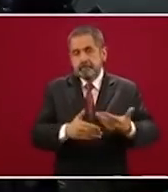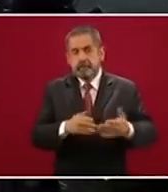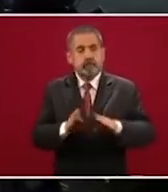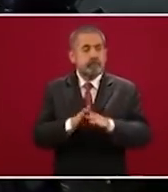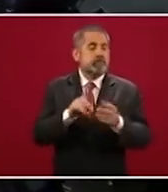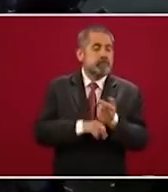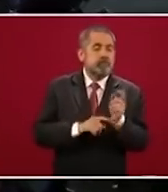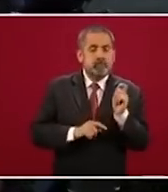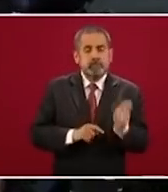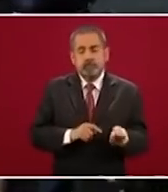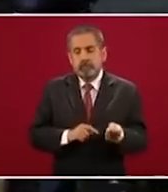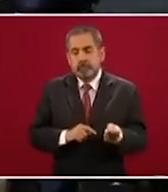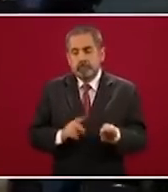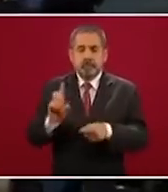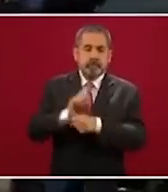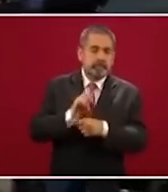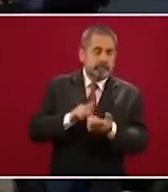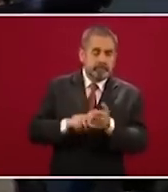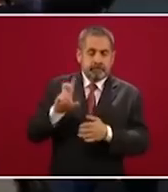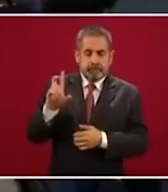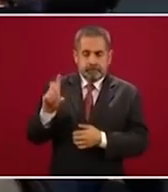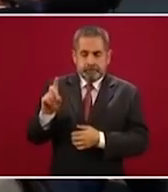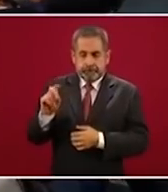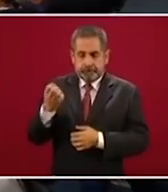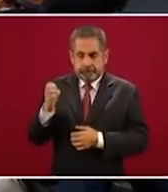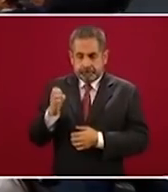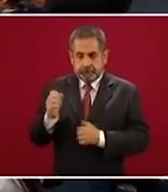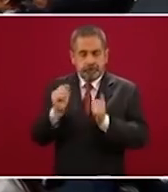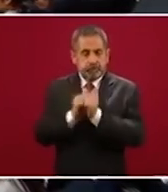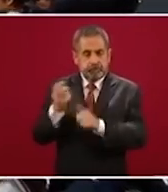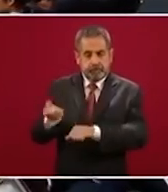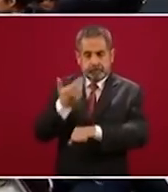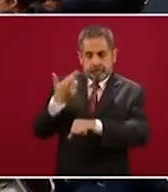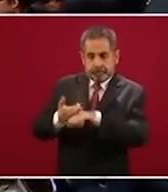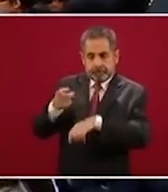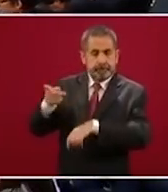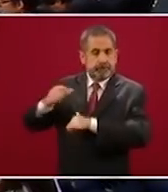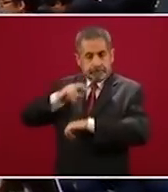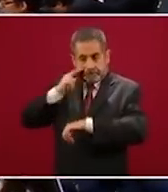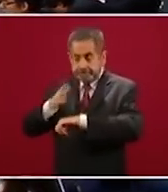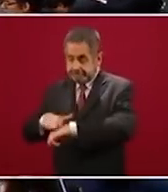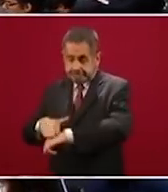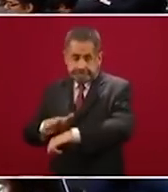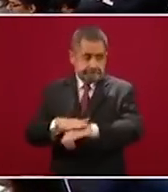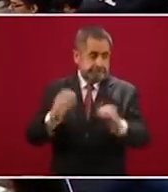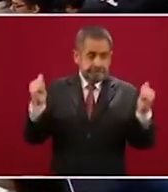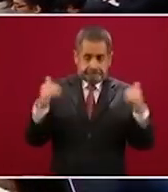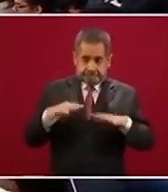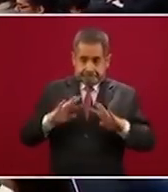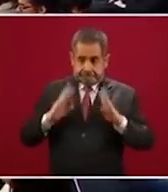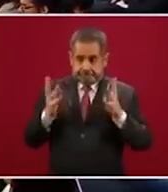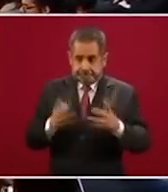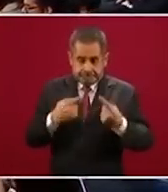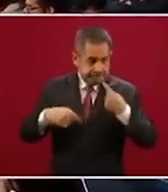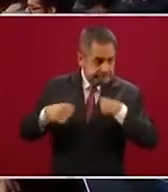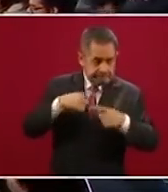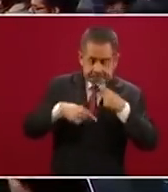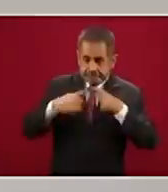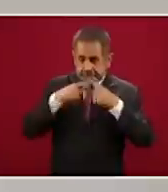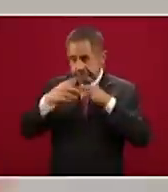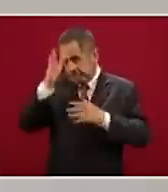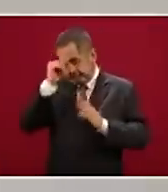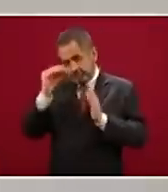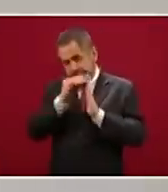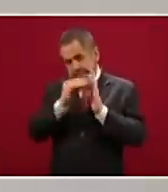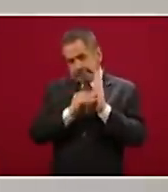sesionó el 30 de enero, cuando el señor secretario de Salud lo convocó, y se establecieron los pormenores de